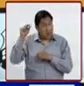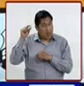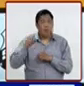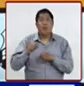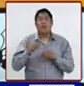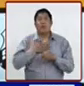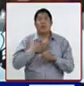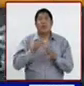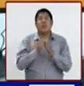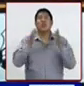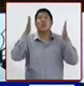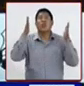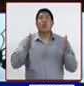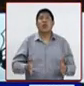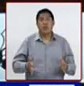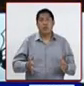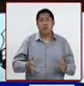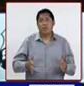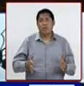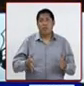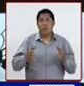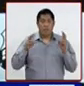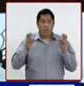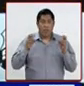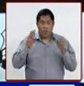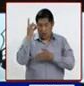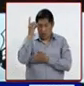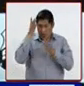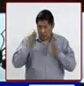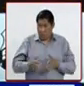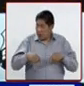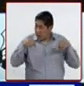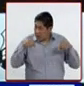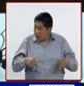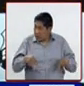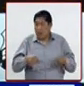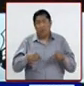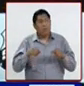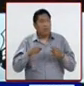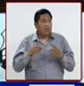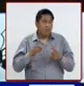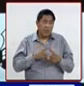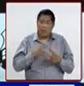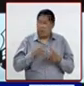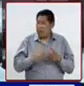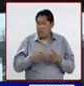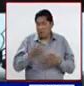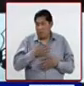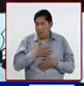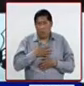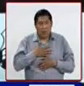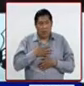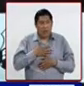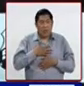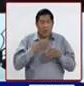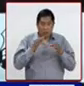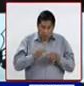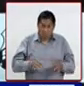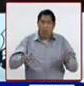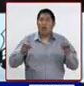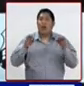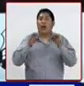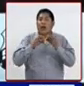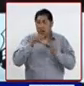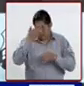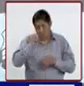compañeros, principalmente en mis dos compañeros bolivianos que tengo aquí. Entonces sé que es importante, ¿no?